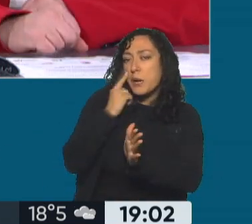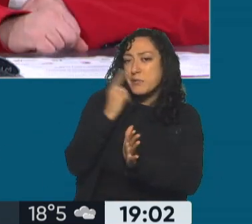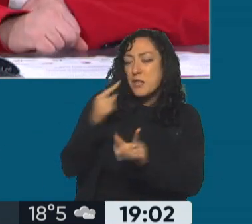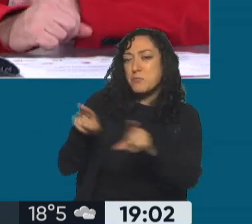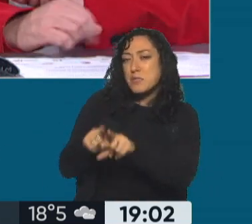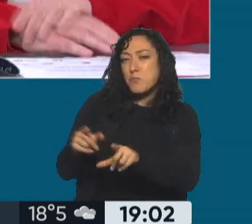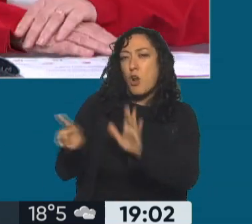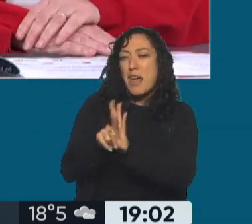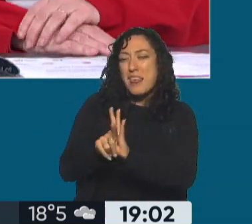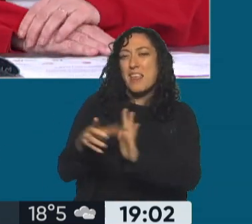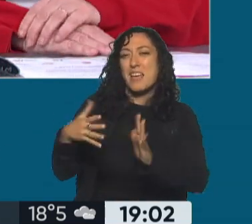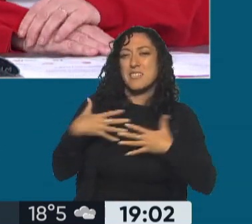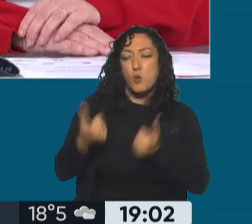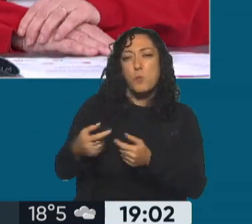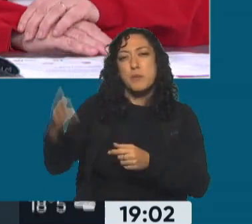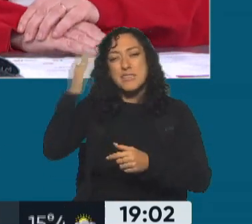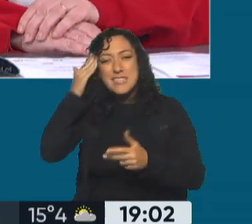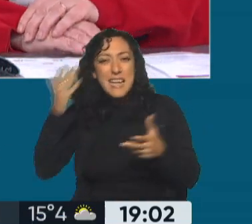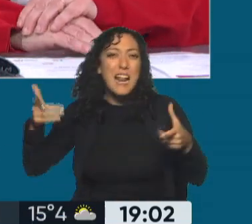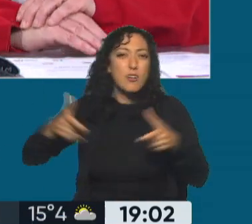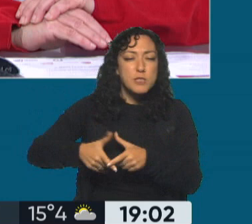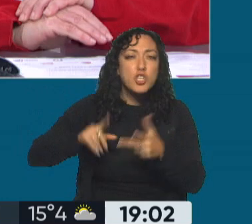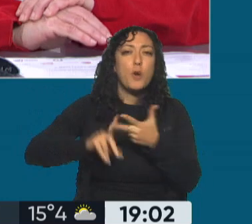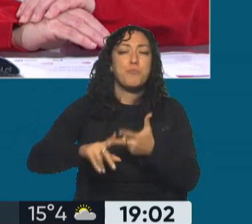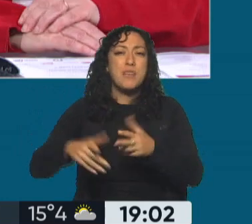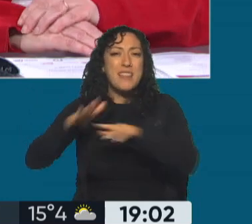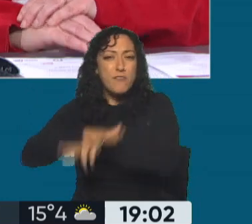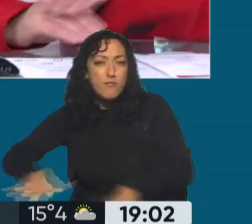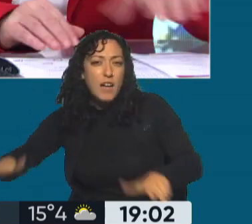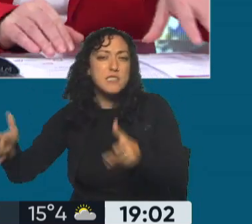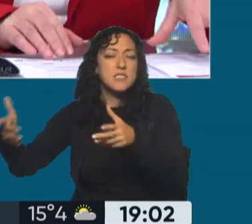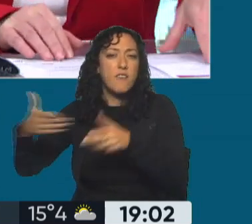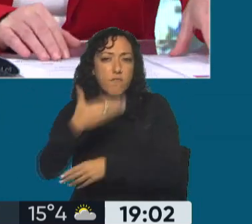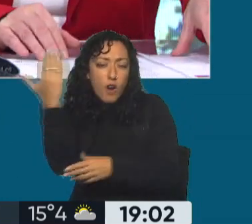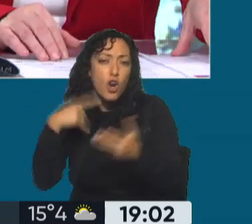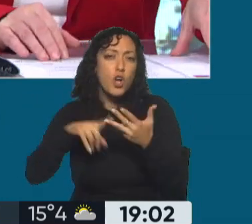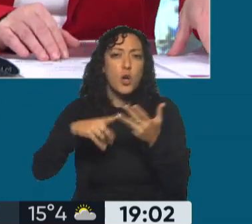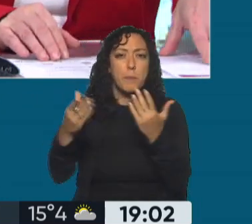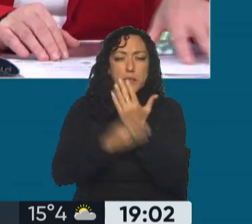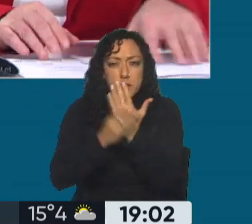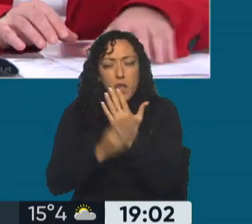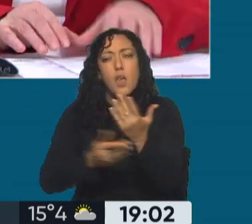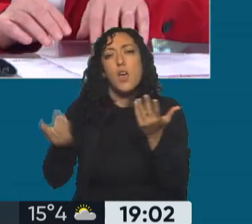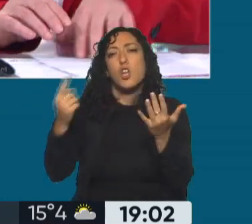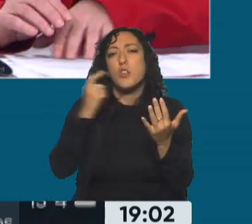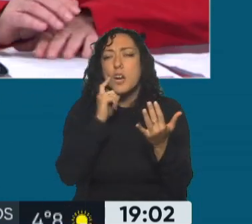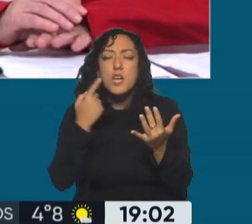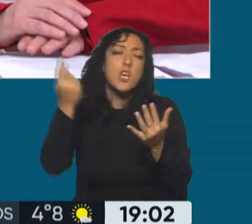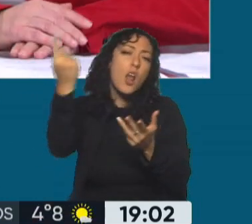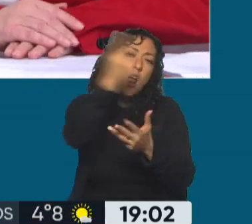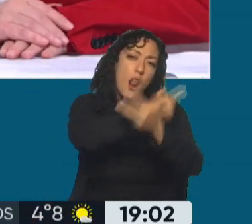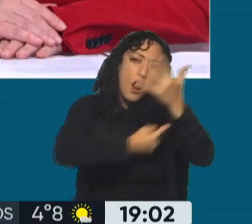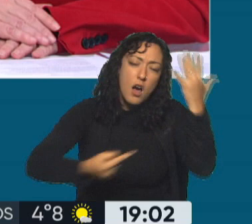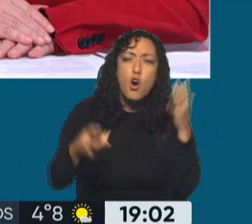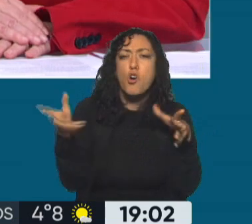Salud Mental, con Fórum Infancias, con la Defensoría del Pueblo, con el Ministerio de Salud del Gobierno de Entre Ríos, con